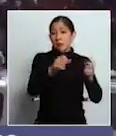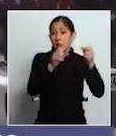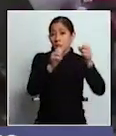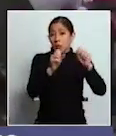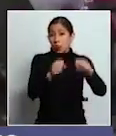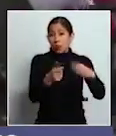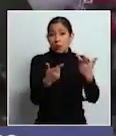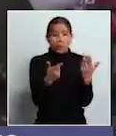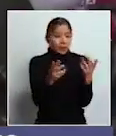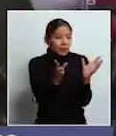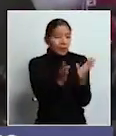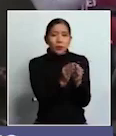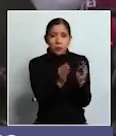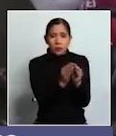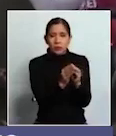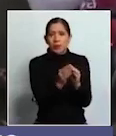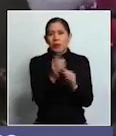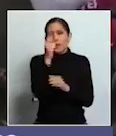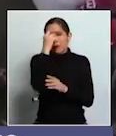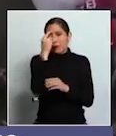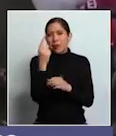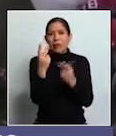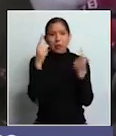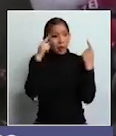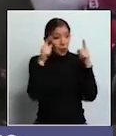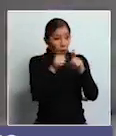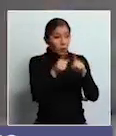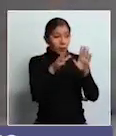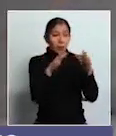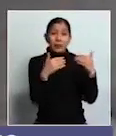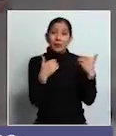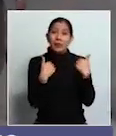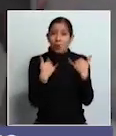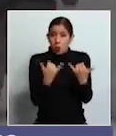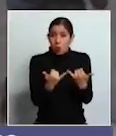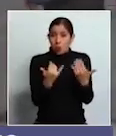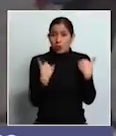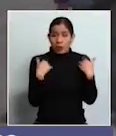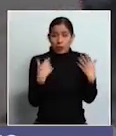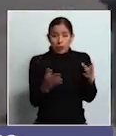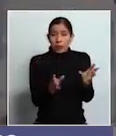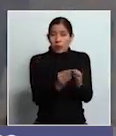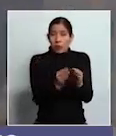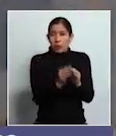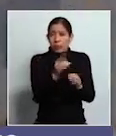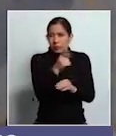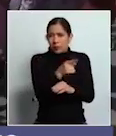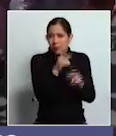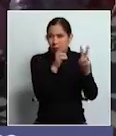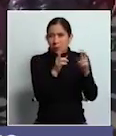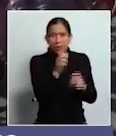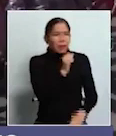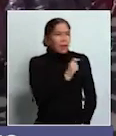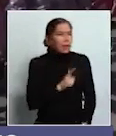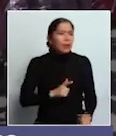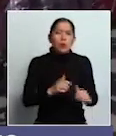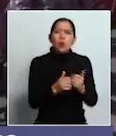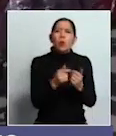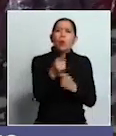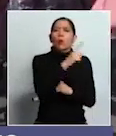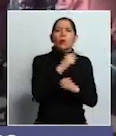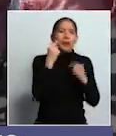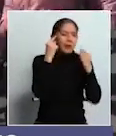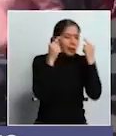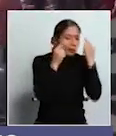llegar a una reunión y tener estos diferentes acuerdos. Se tiene previsto hoy una reunión sobre este tema, cómo se está analizando